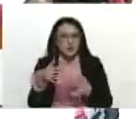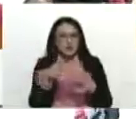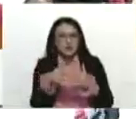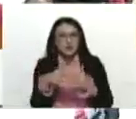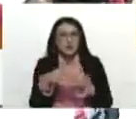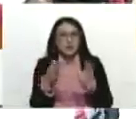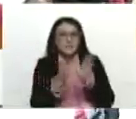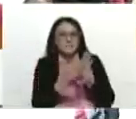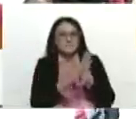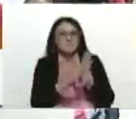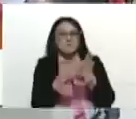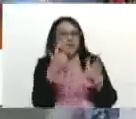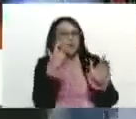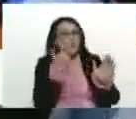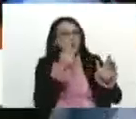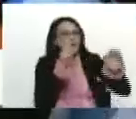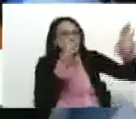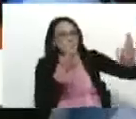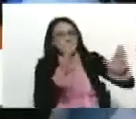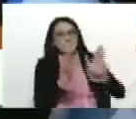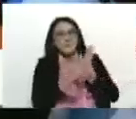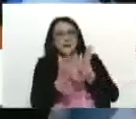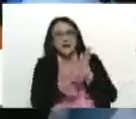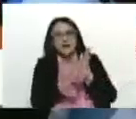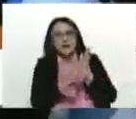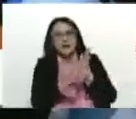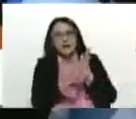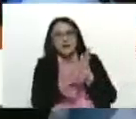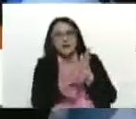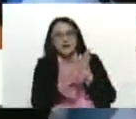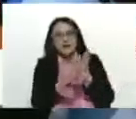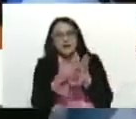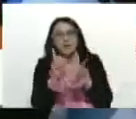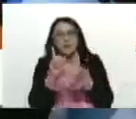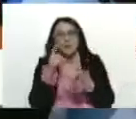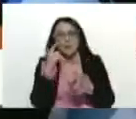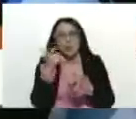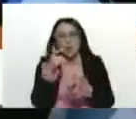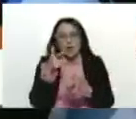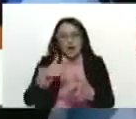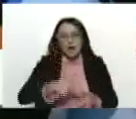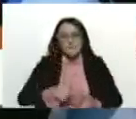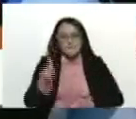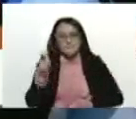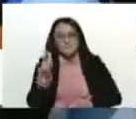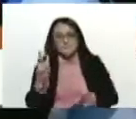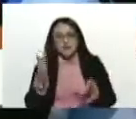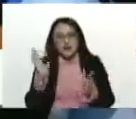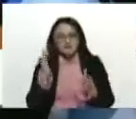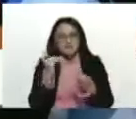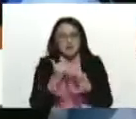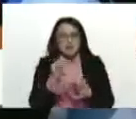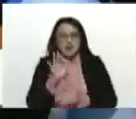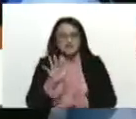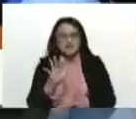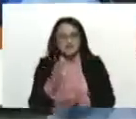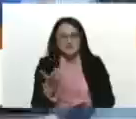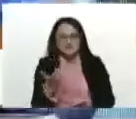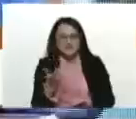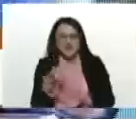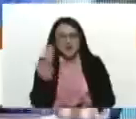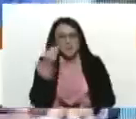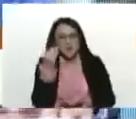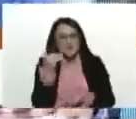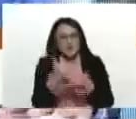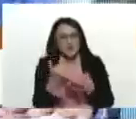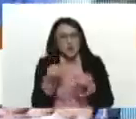apegaban un papel que si ya se busca al pistolero tal al delincuente tal ellos creen que todavía estamos